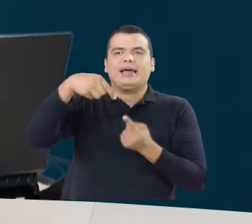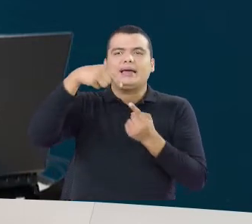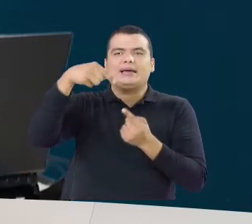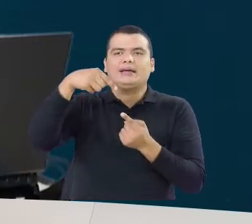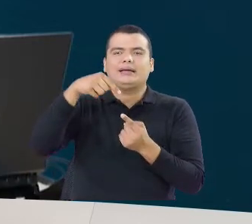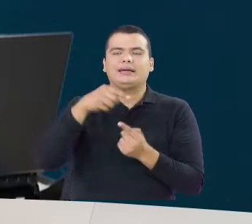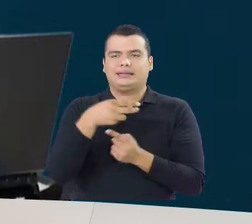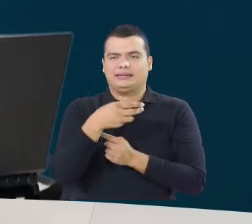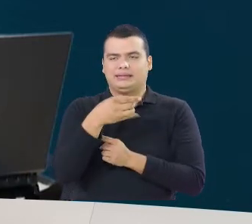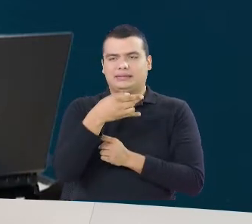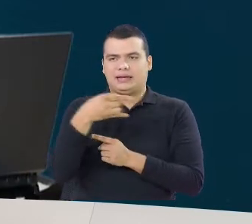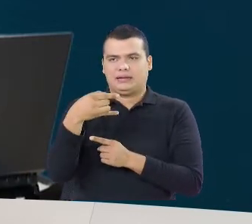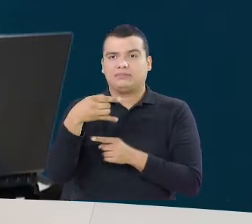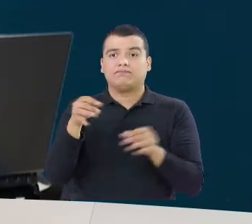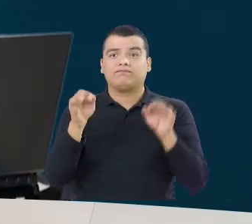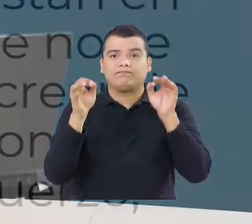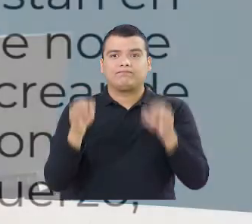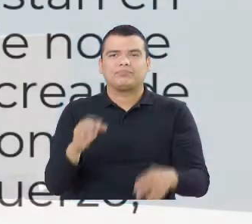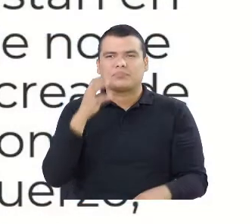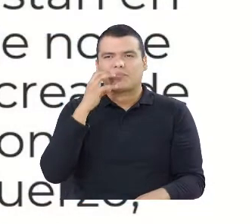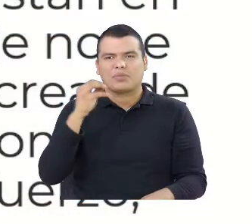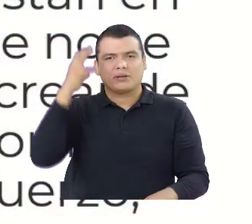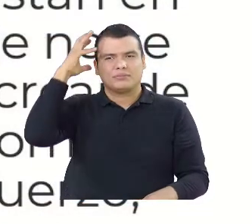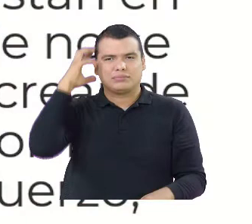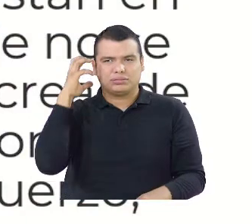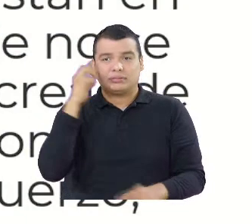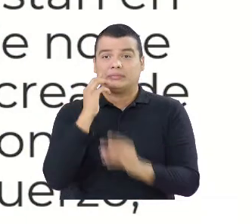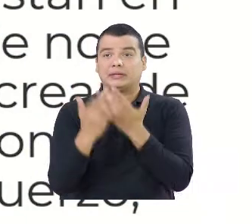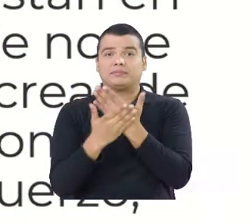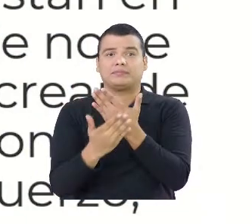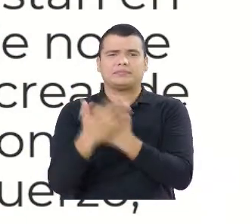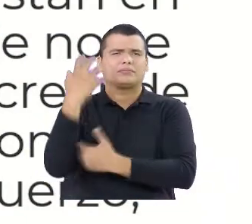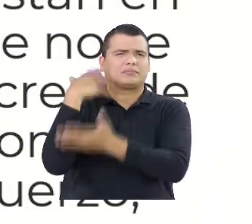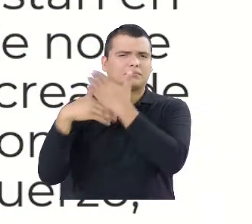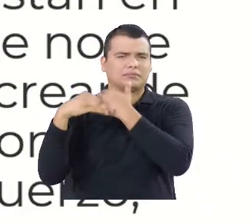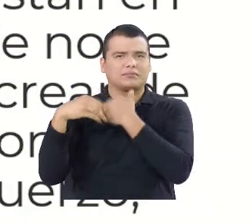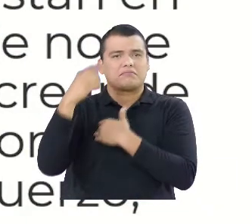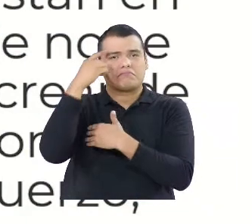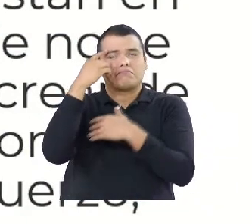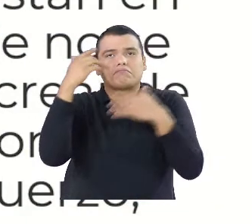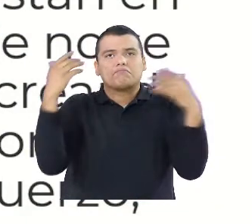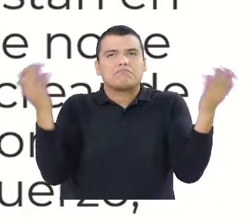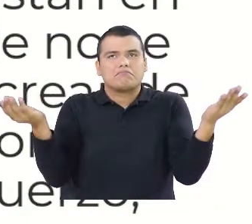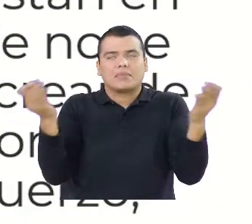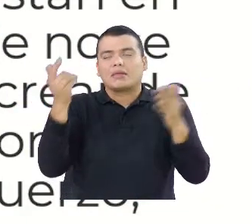Albert Einstein dijo una vez que la mente es como un paracaídas, si no sirve, si no se abre. Si